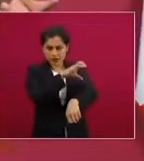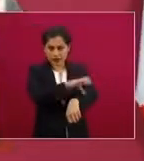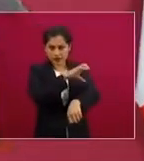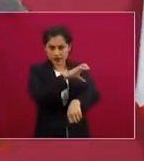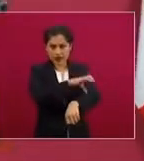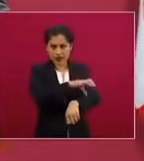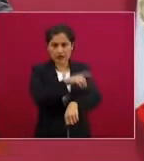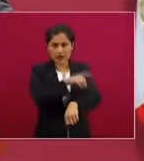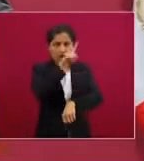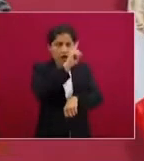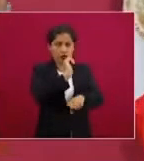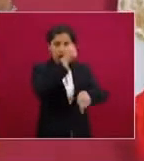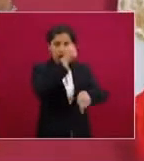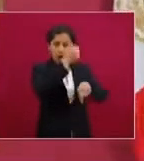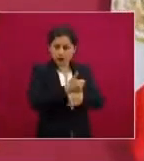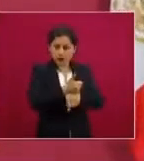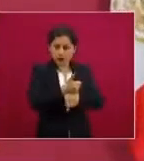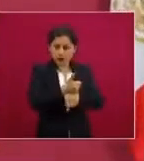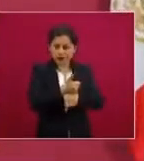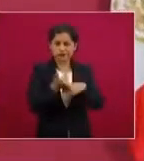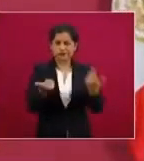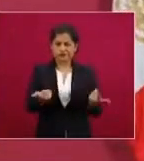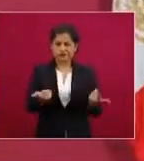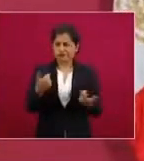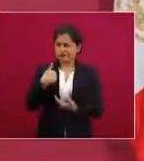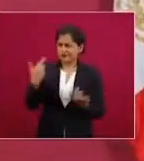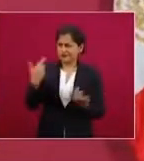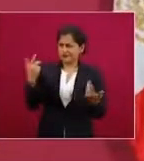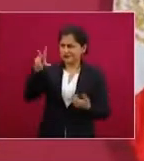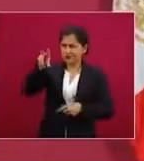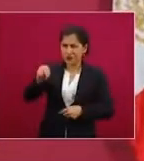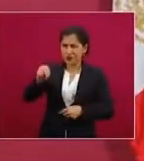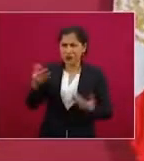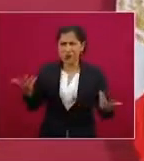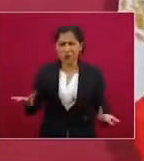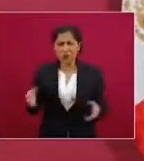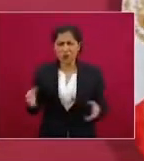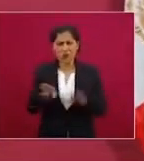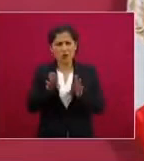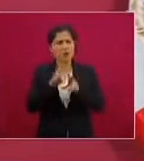que es para admirar eso, que es